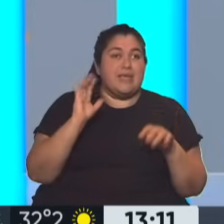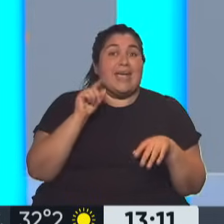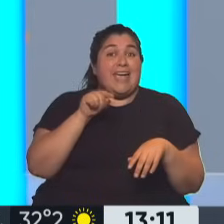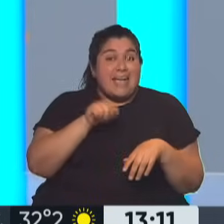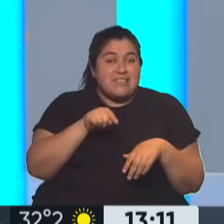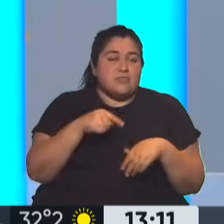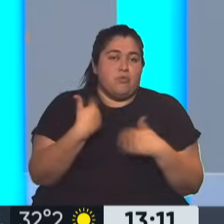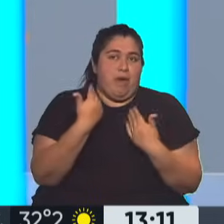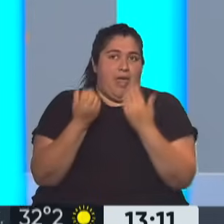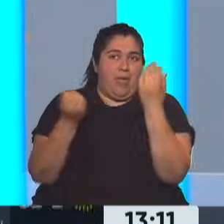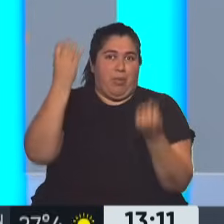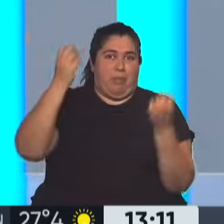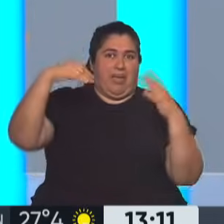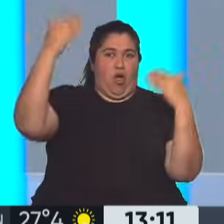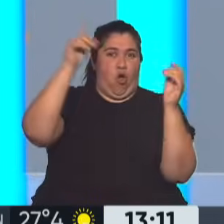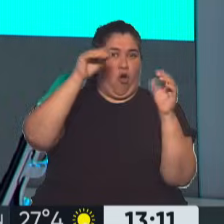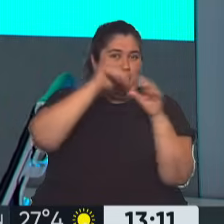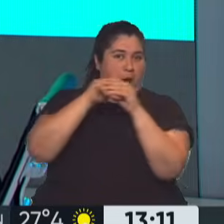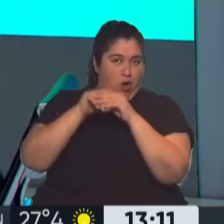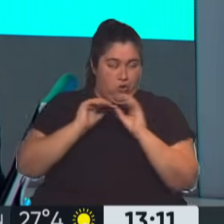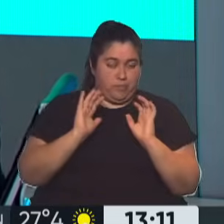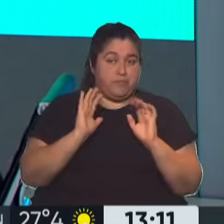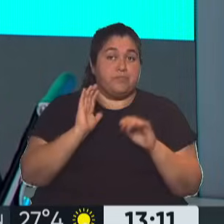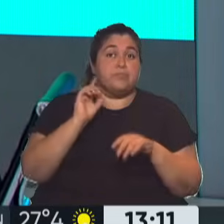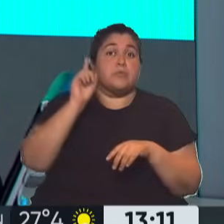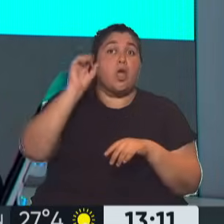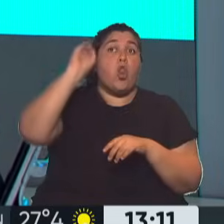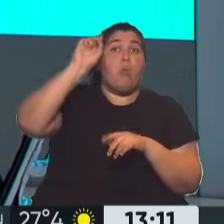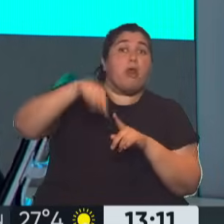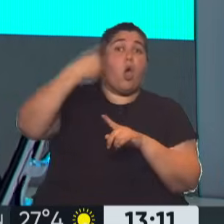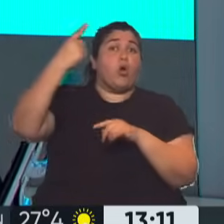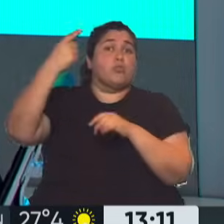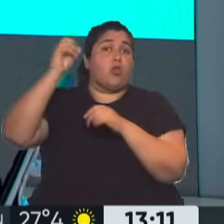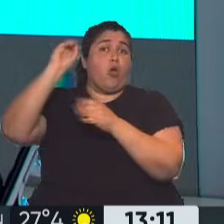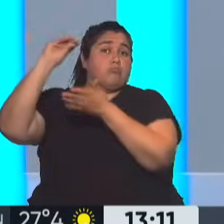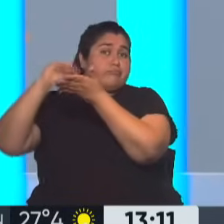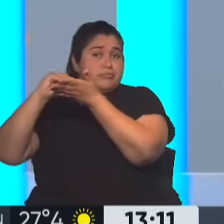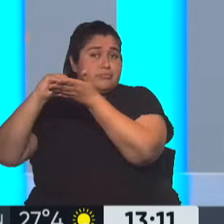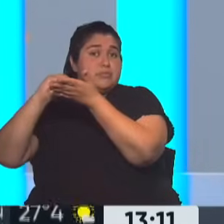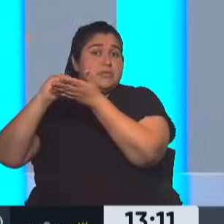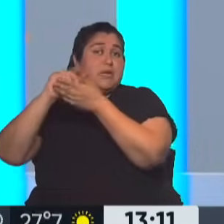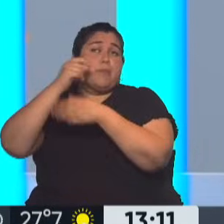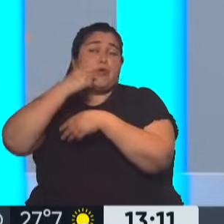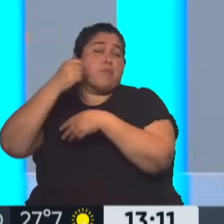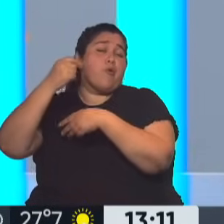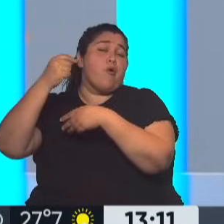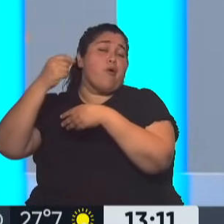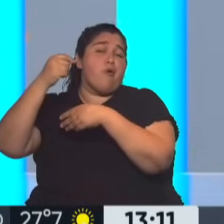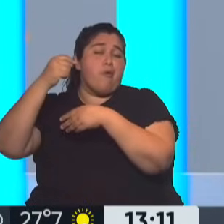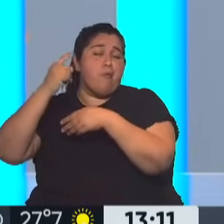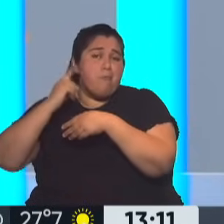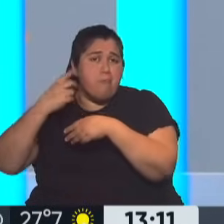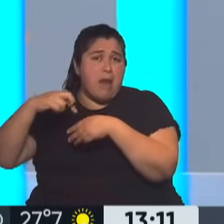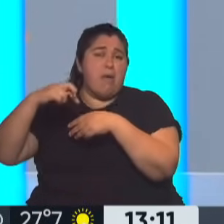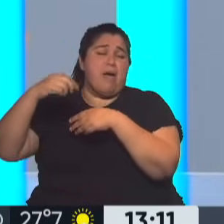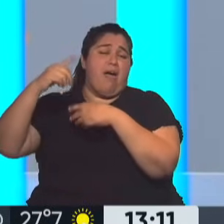para para abrir una cuenta en el exterior esa cuenta en exterior quedaba nombre de ot sociedad esa sociedad estaba instalada en Panamá Uruguay bélice o